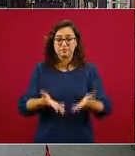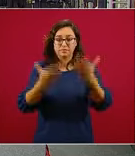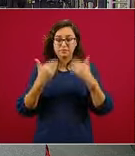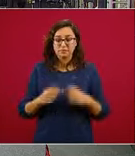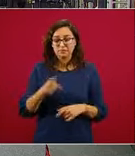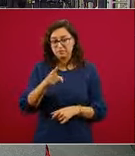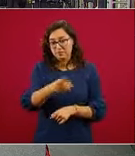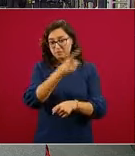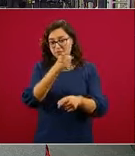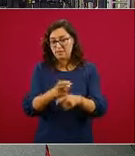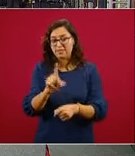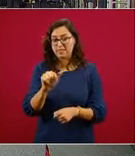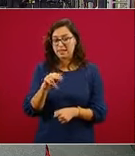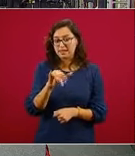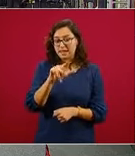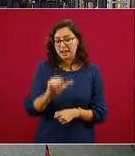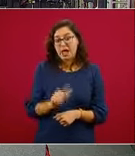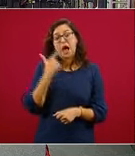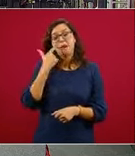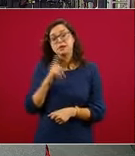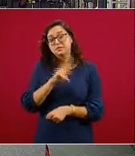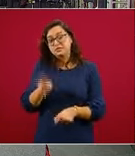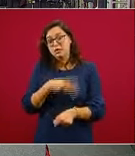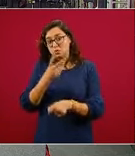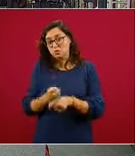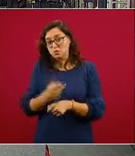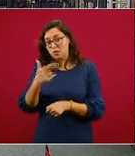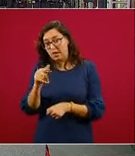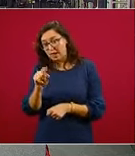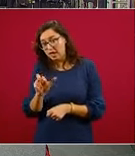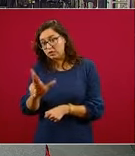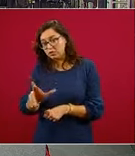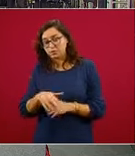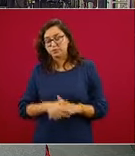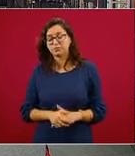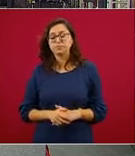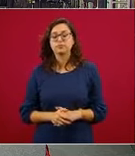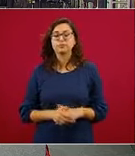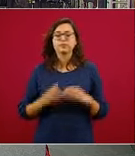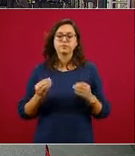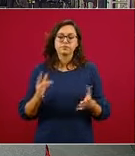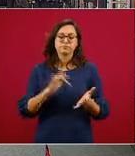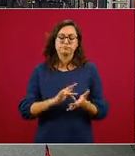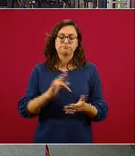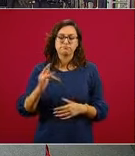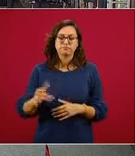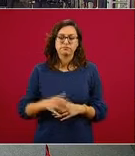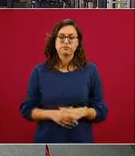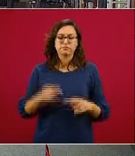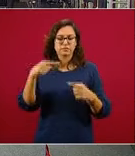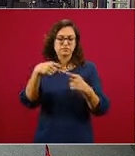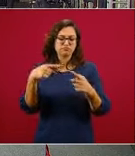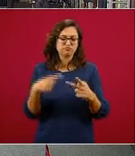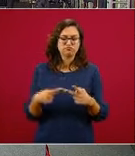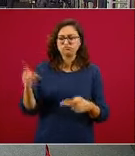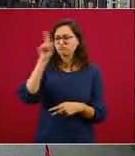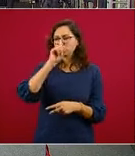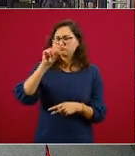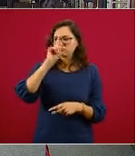a Héctor García. Gracias, buenas noches, Daniela Pastrana, pie de página. Les quiero preguntar 2 recomendaciones para